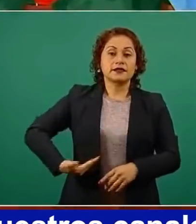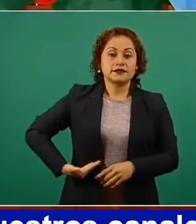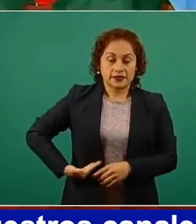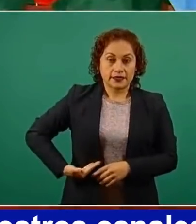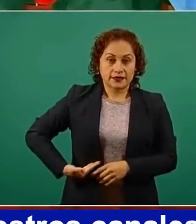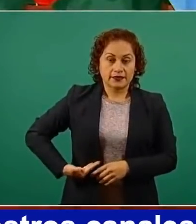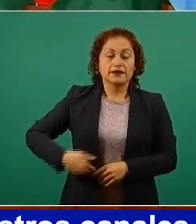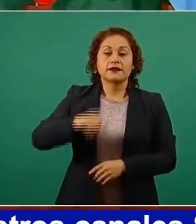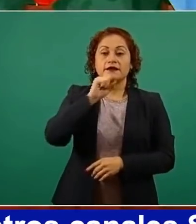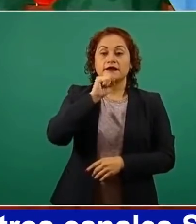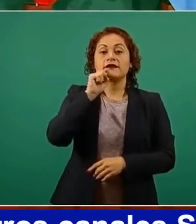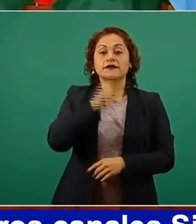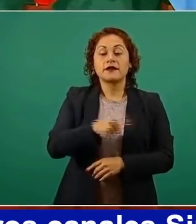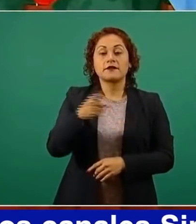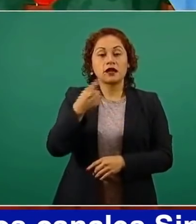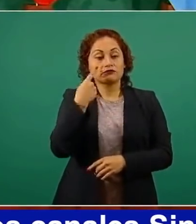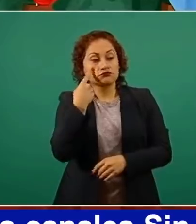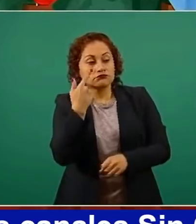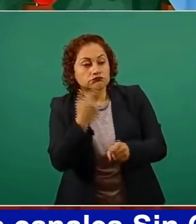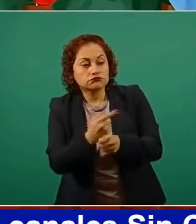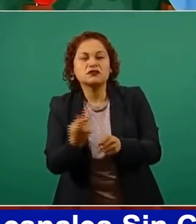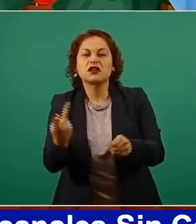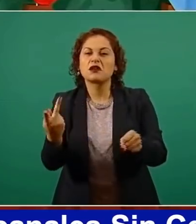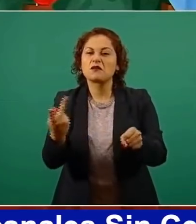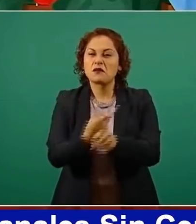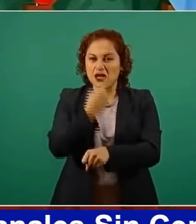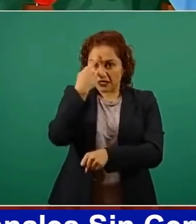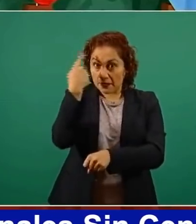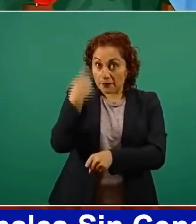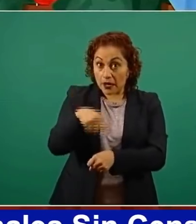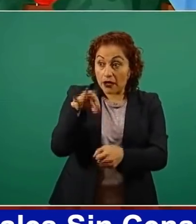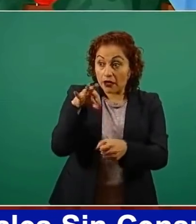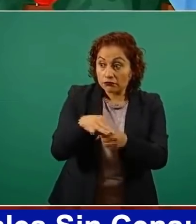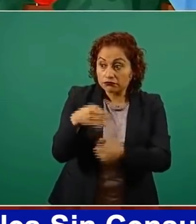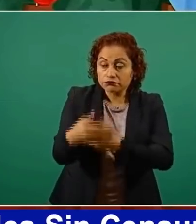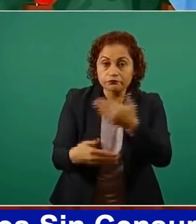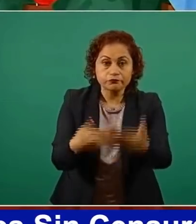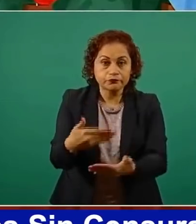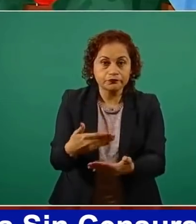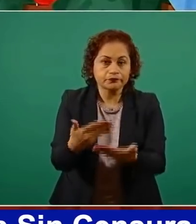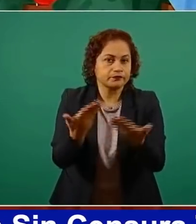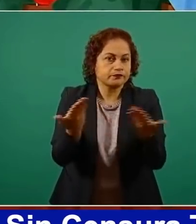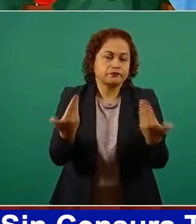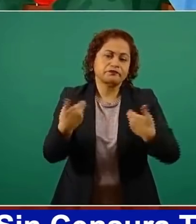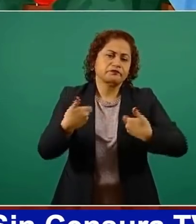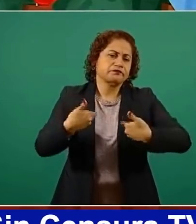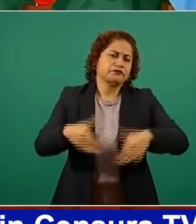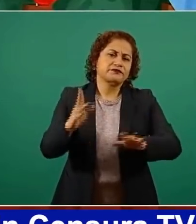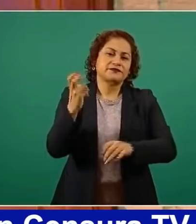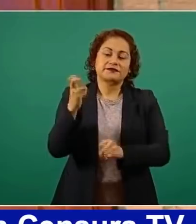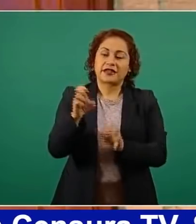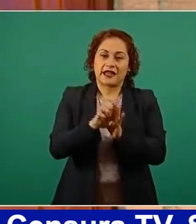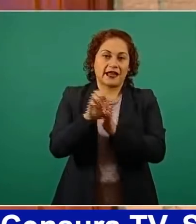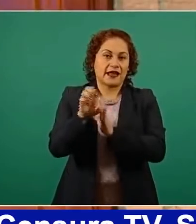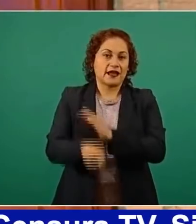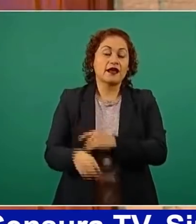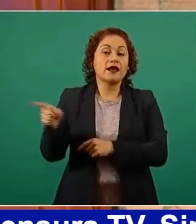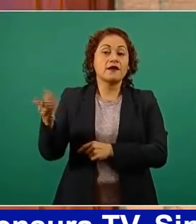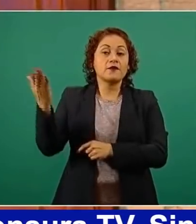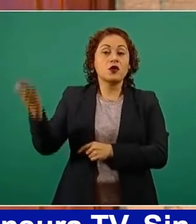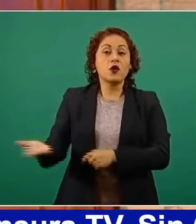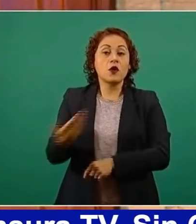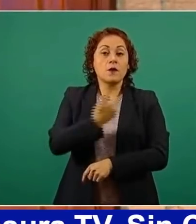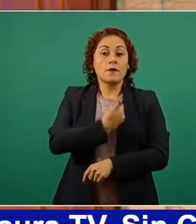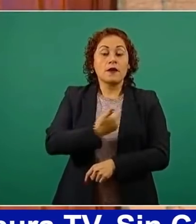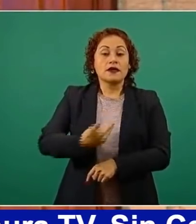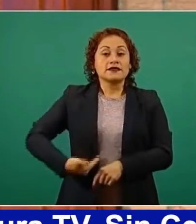elección. En fin, bajo el gobierno de Madero, como casi nunca se ha visto en